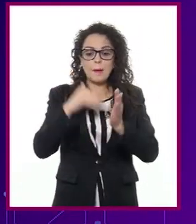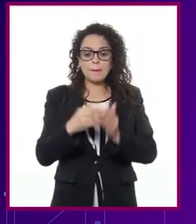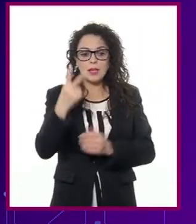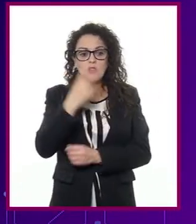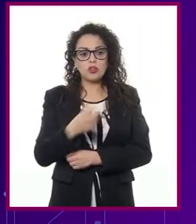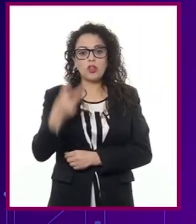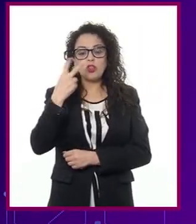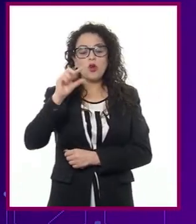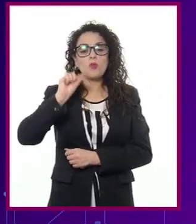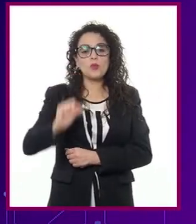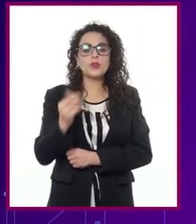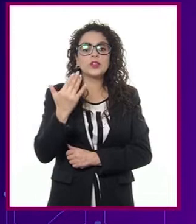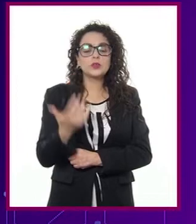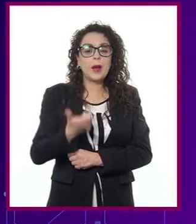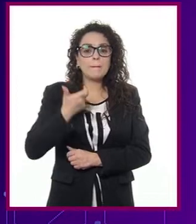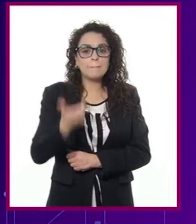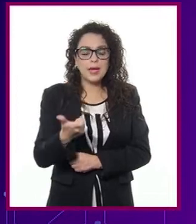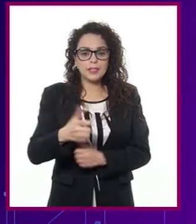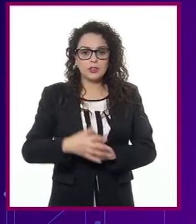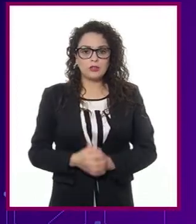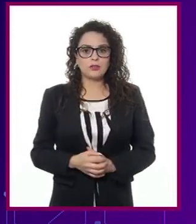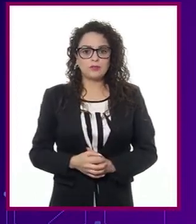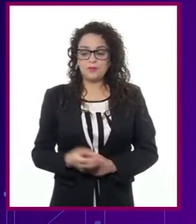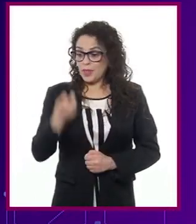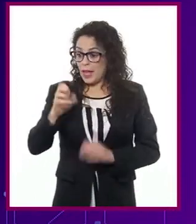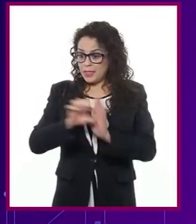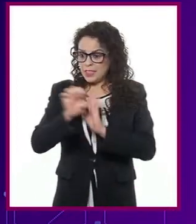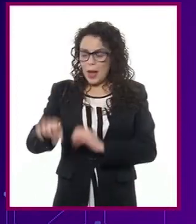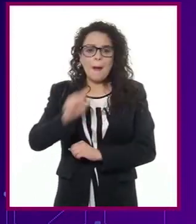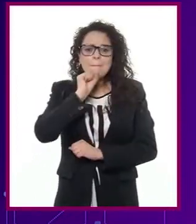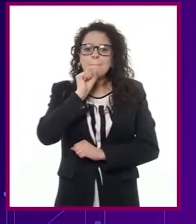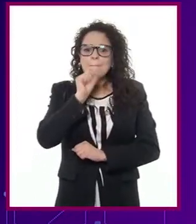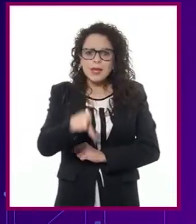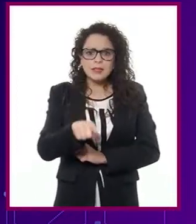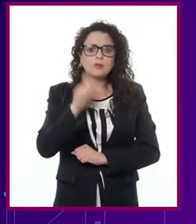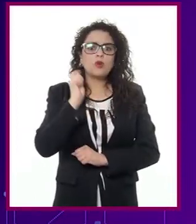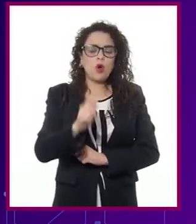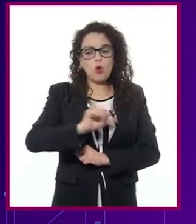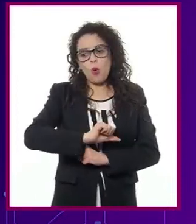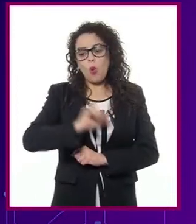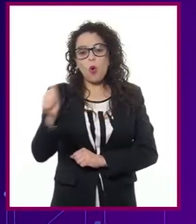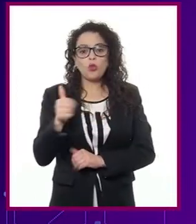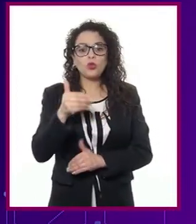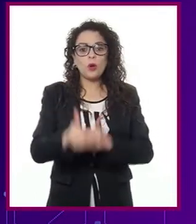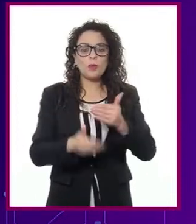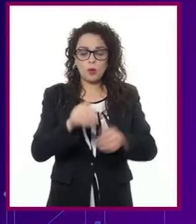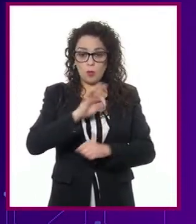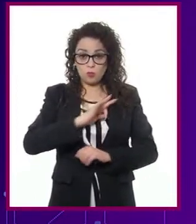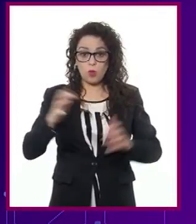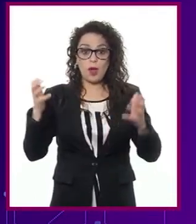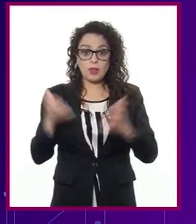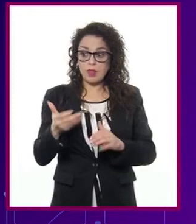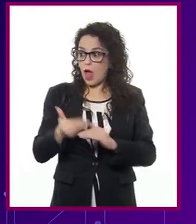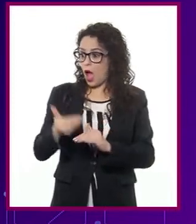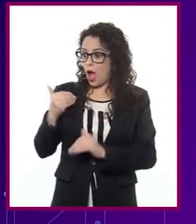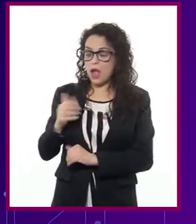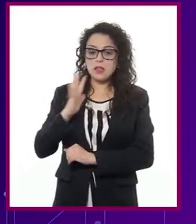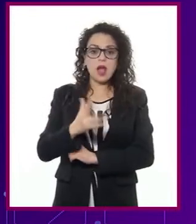9,202.50 pesos. En el mismo ejemplo, podemos aplicar otro procedimiento que previamente hemos